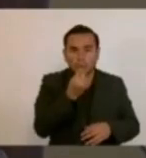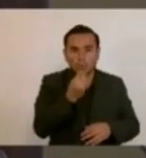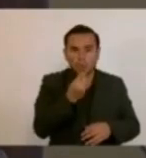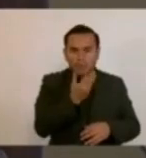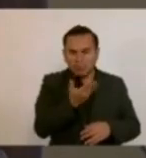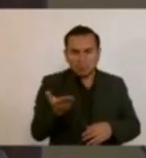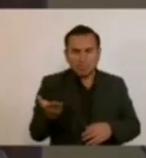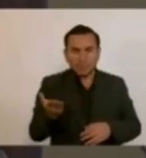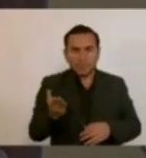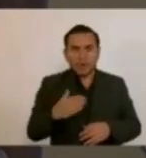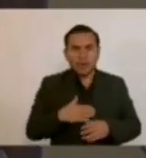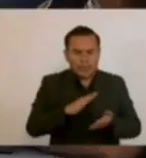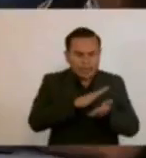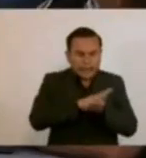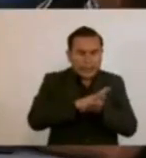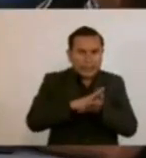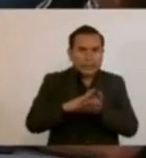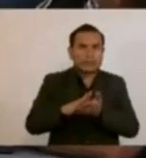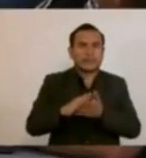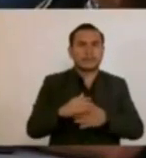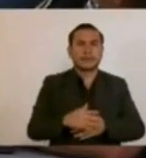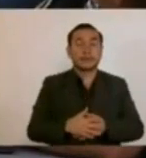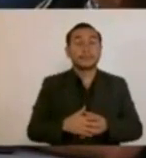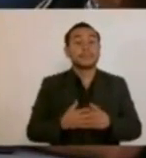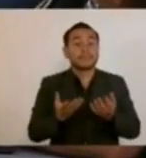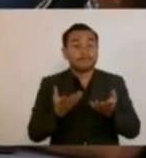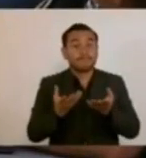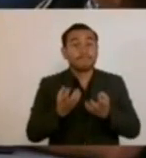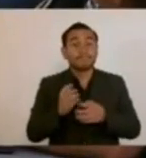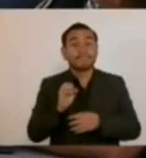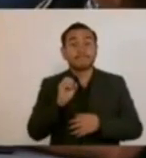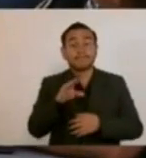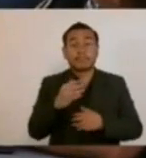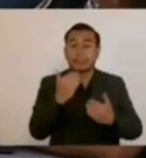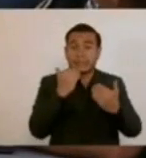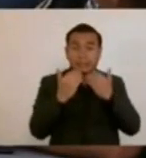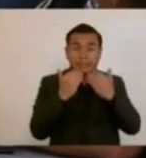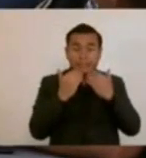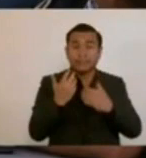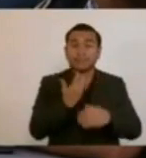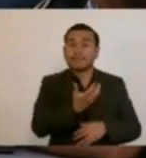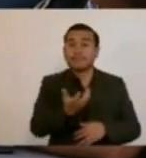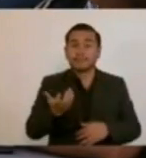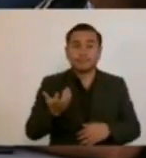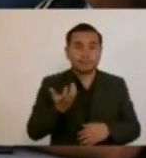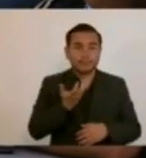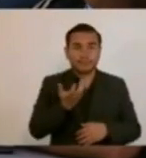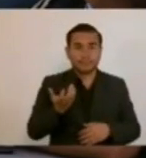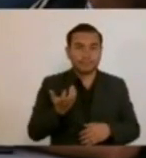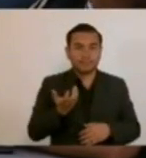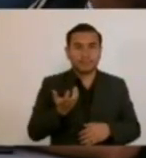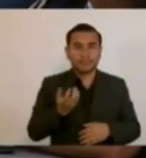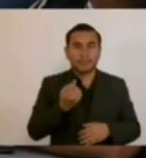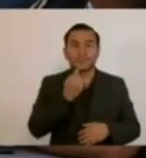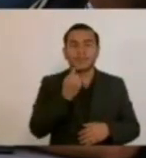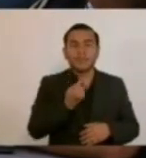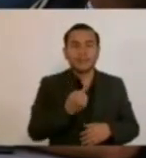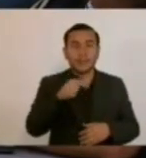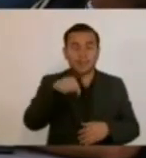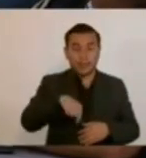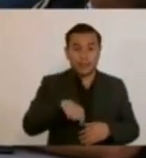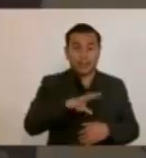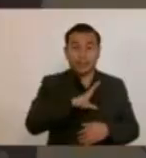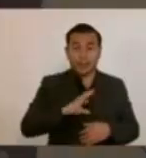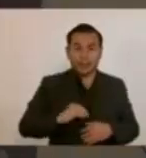requieran ser descontaminados. Quiero decirle también, exhortar a todo el aparato productivo de este